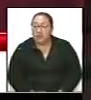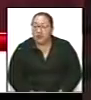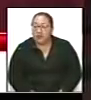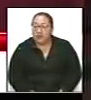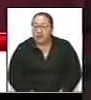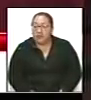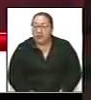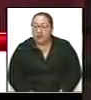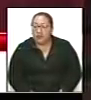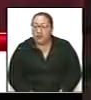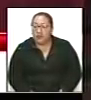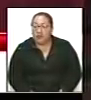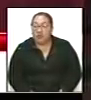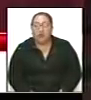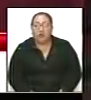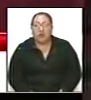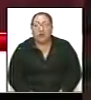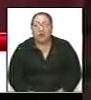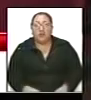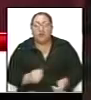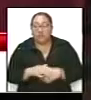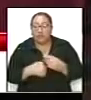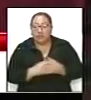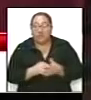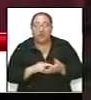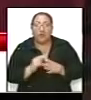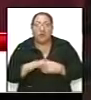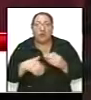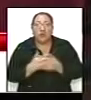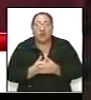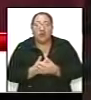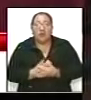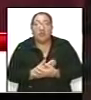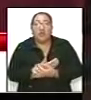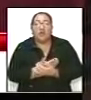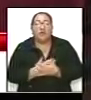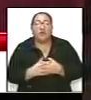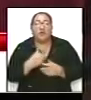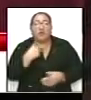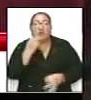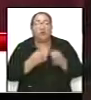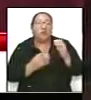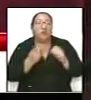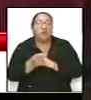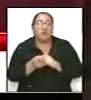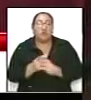de la Corte Suprema como del Tribunal Superior que lo juzgó.